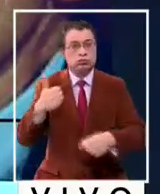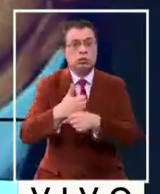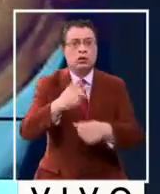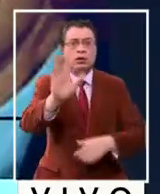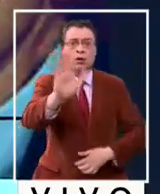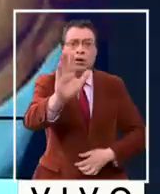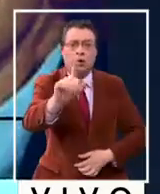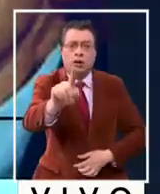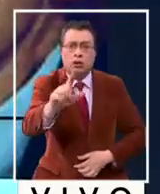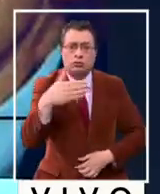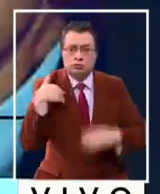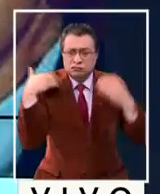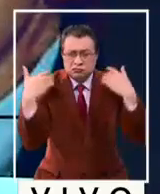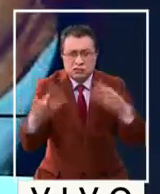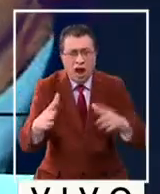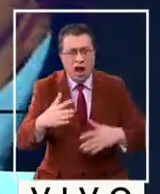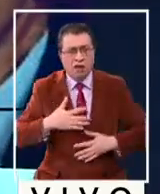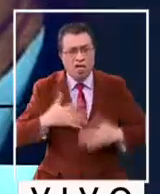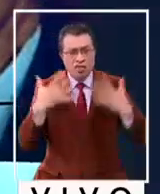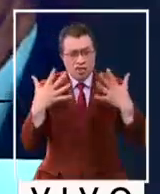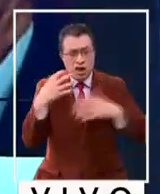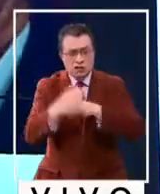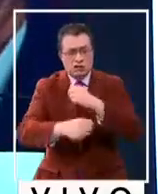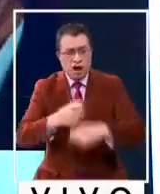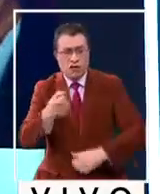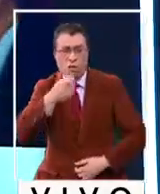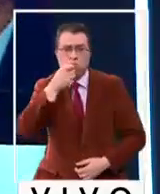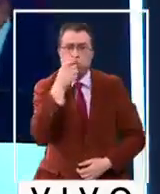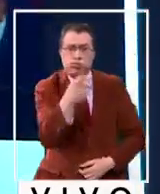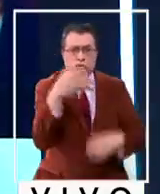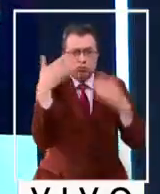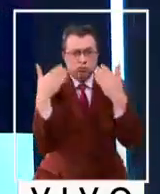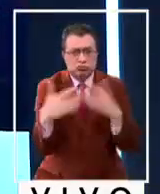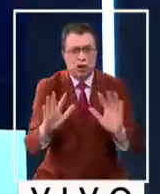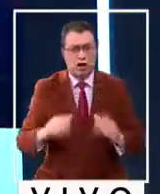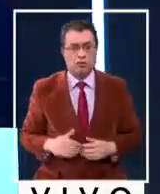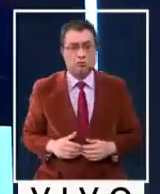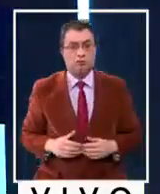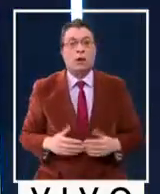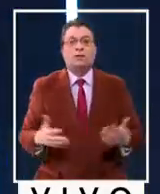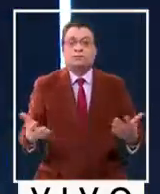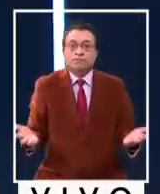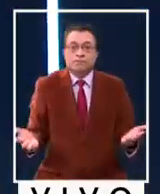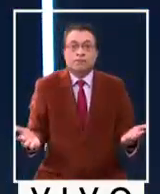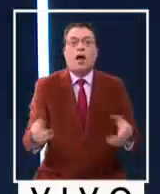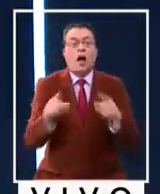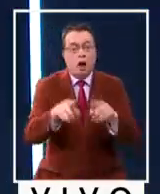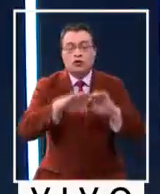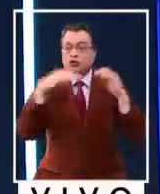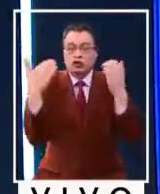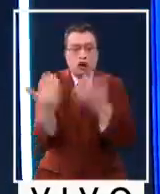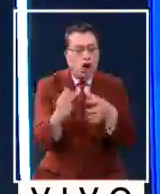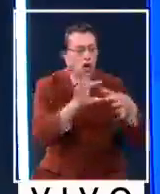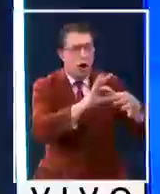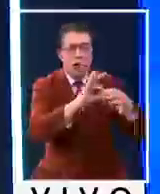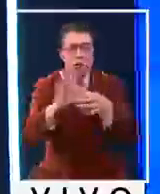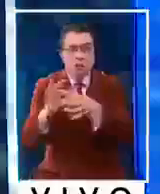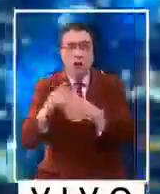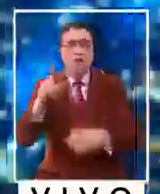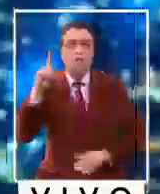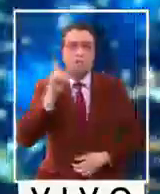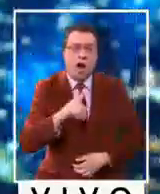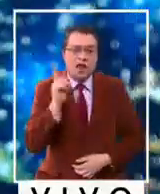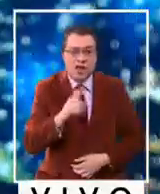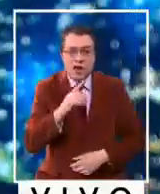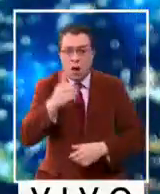decir que hace 10 años él había presentado una denuncia formal. O sea, a pesar de todo lo ocurrido, la mentira,